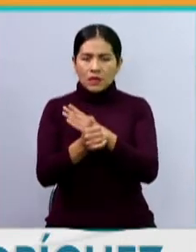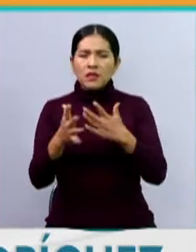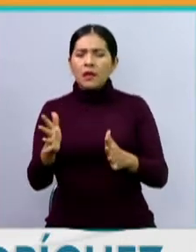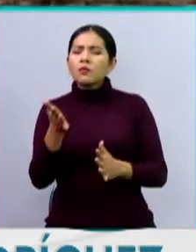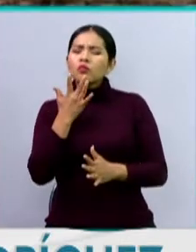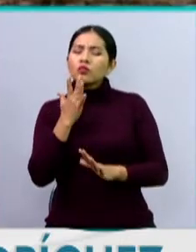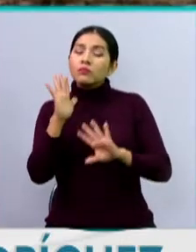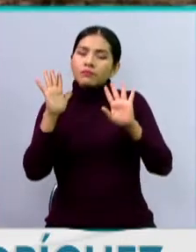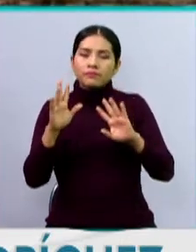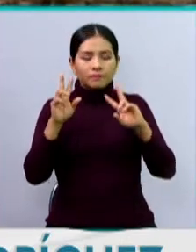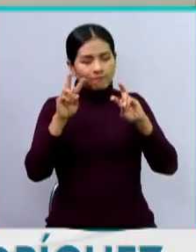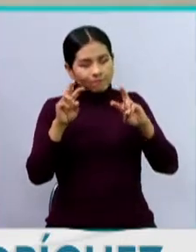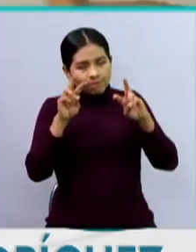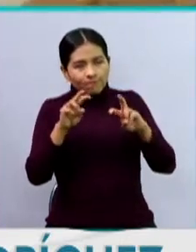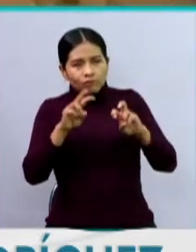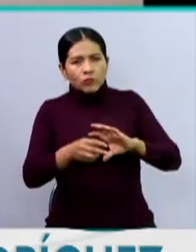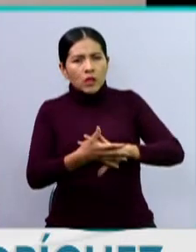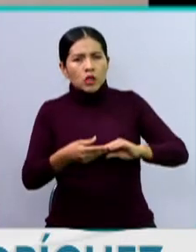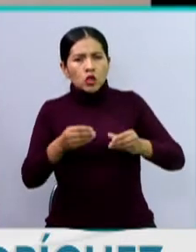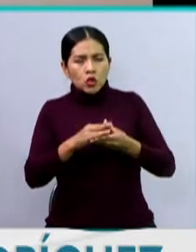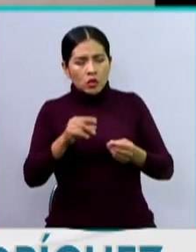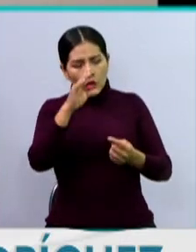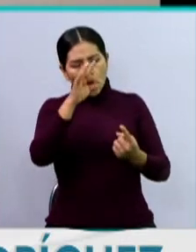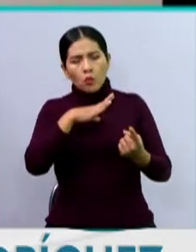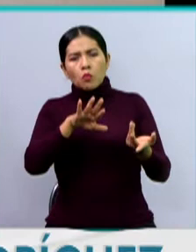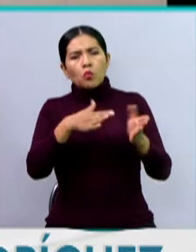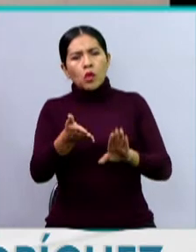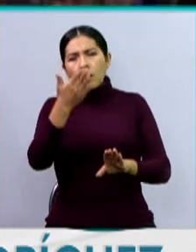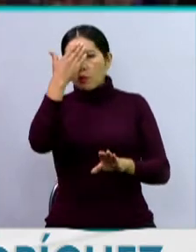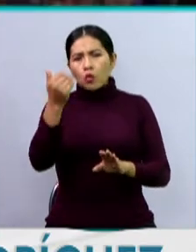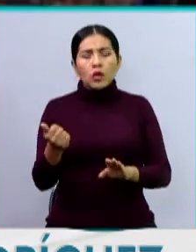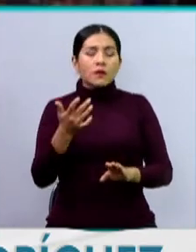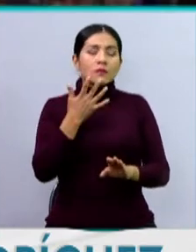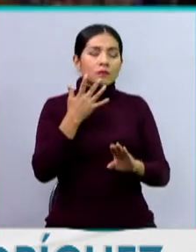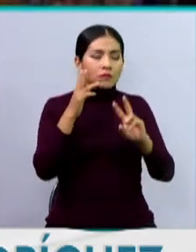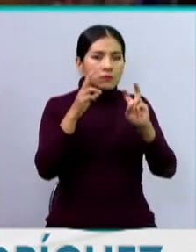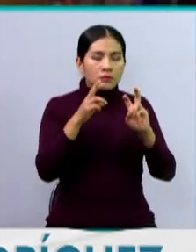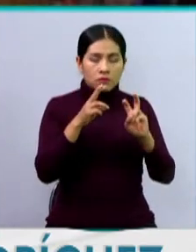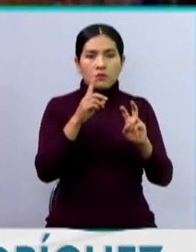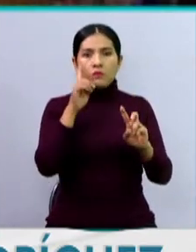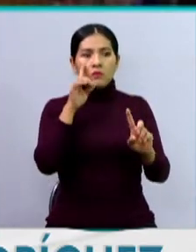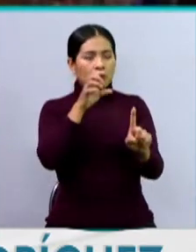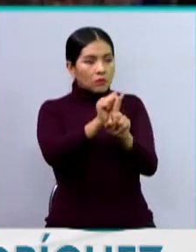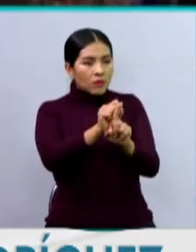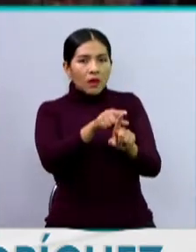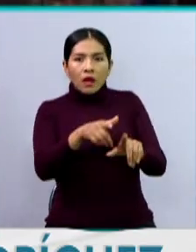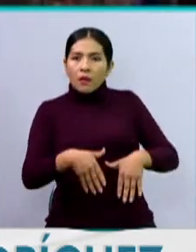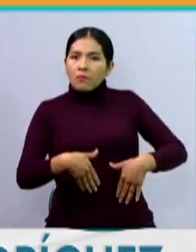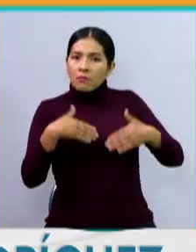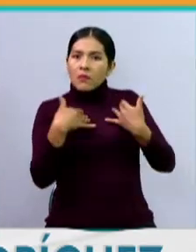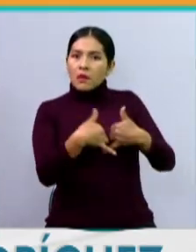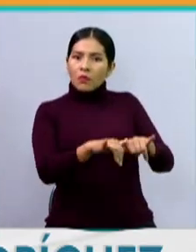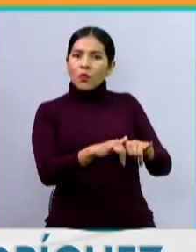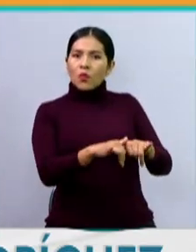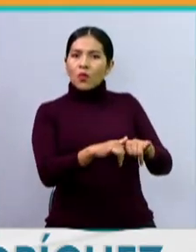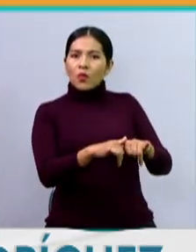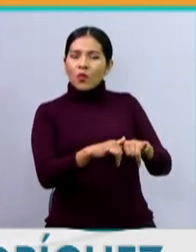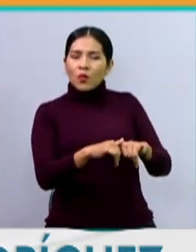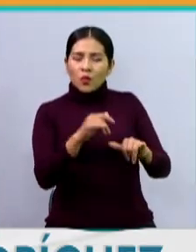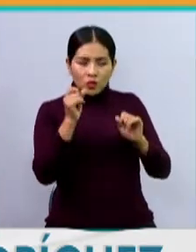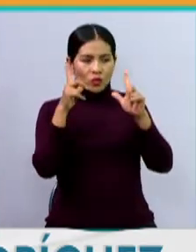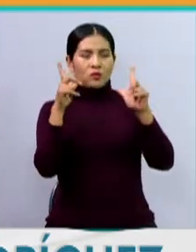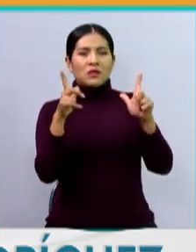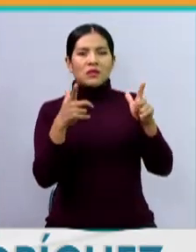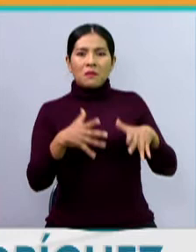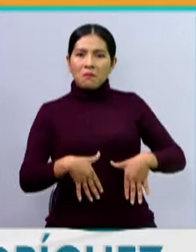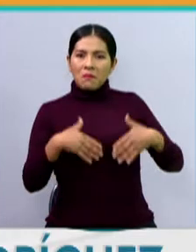la historia de su supuesta muerte solamente para descubrir, adivinen qué, que estaba vivo. Así es, y esta historia de cómo se descubre que